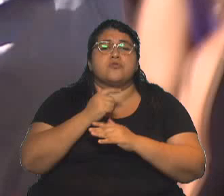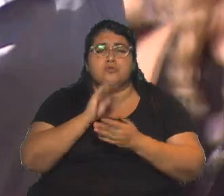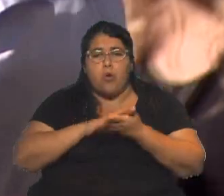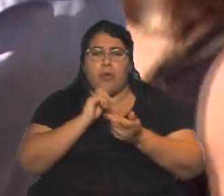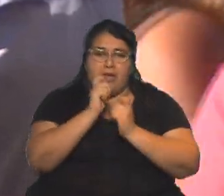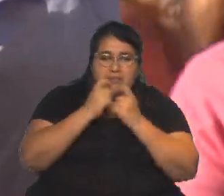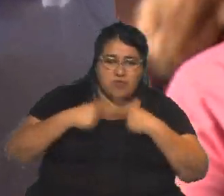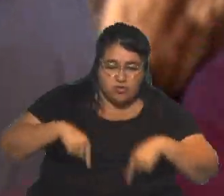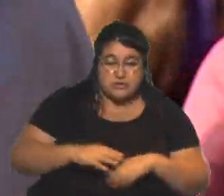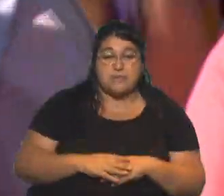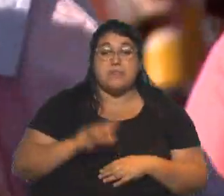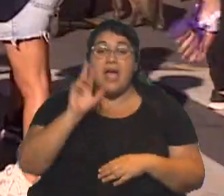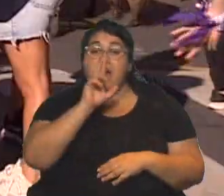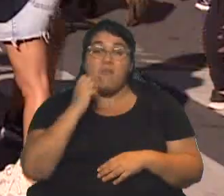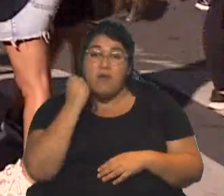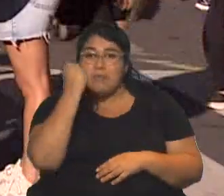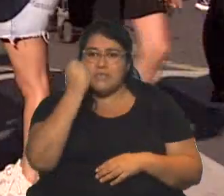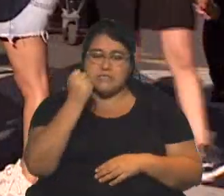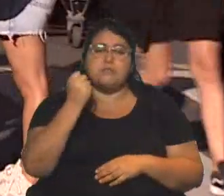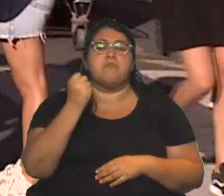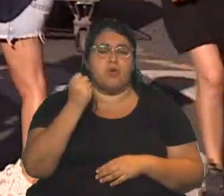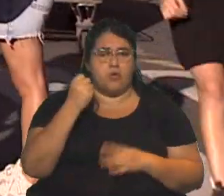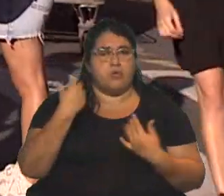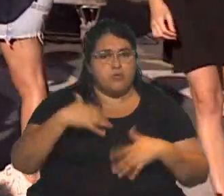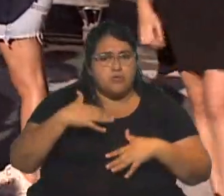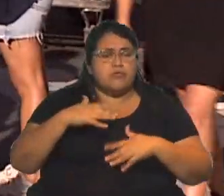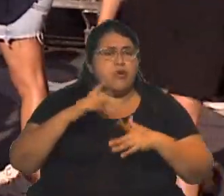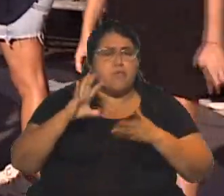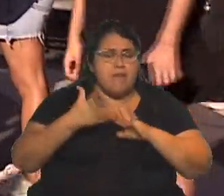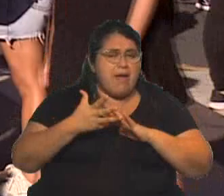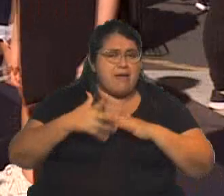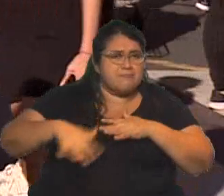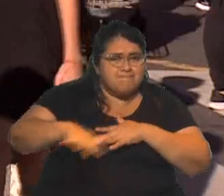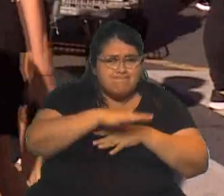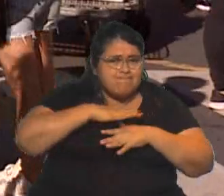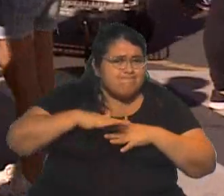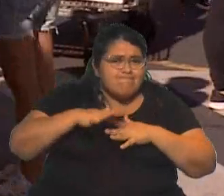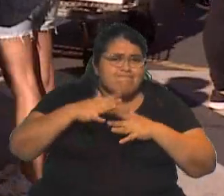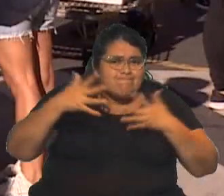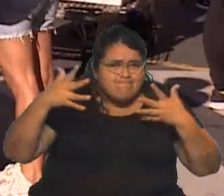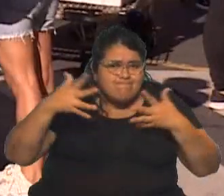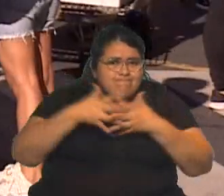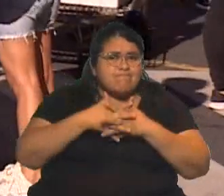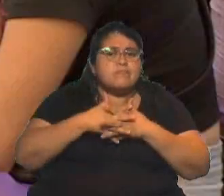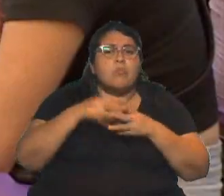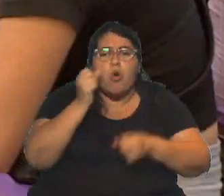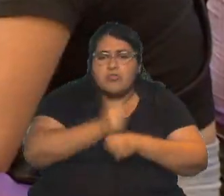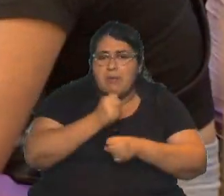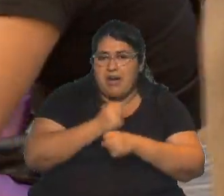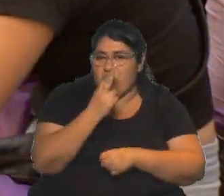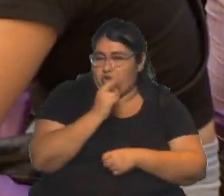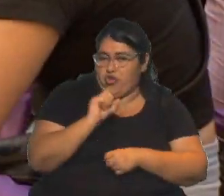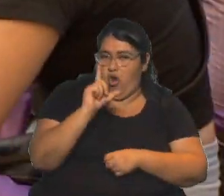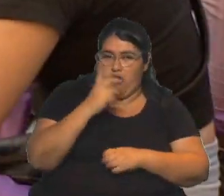Sin dudas, el feminismo atravesó y generó redes transversales en todo lo que hace a nuestro rol como trabajadoras,